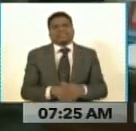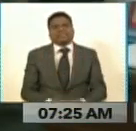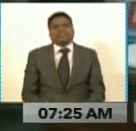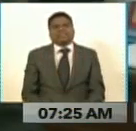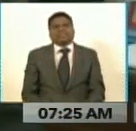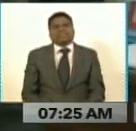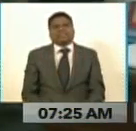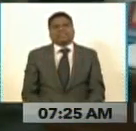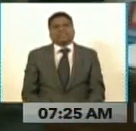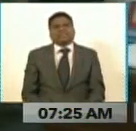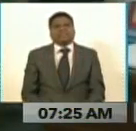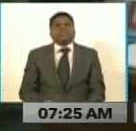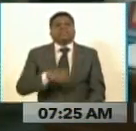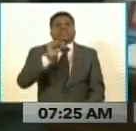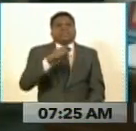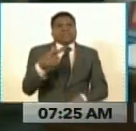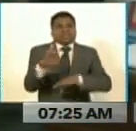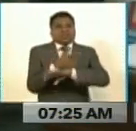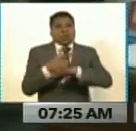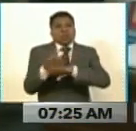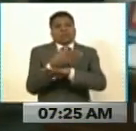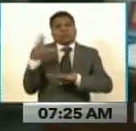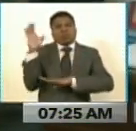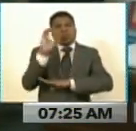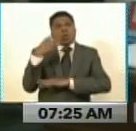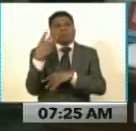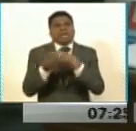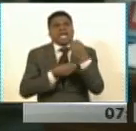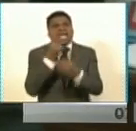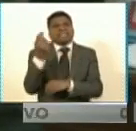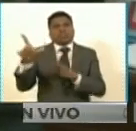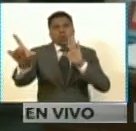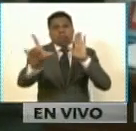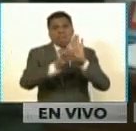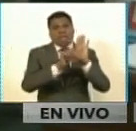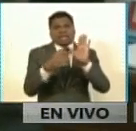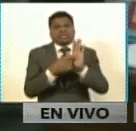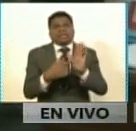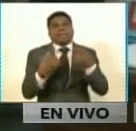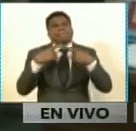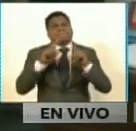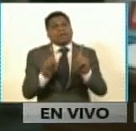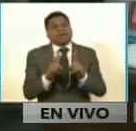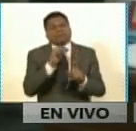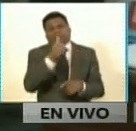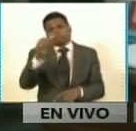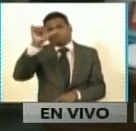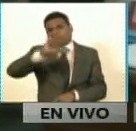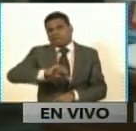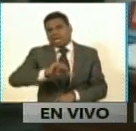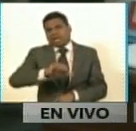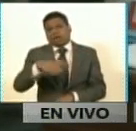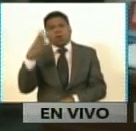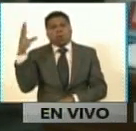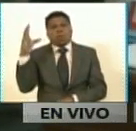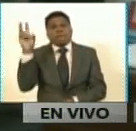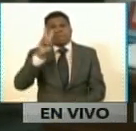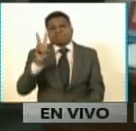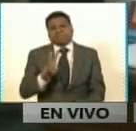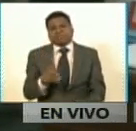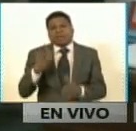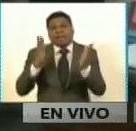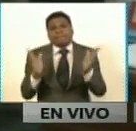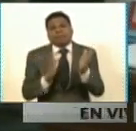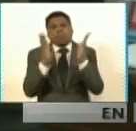efectivamente el gobierno de Colombia ha hecho leyes para perjudicar Y de alguna manera promover